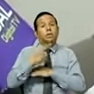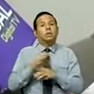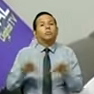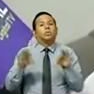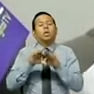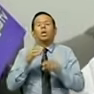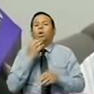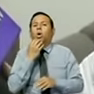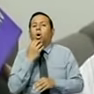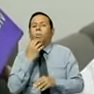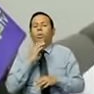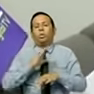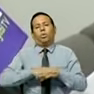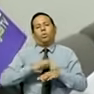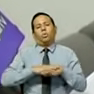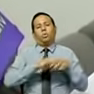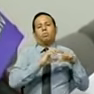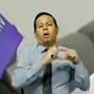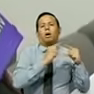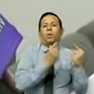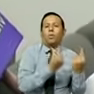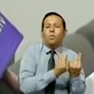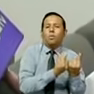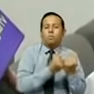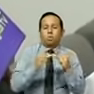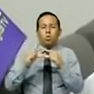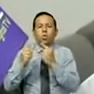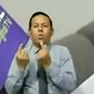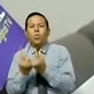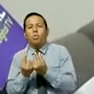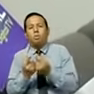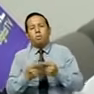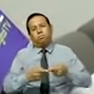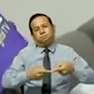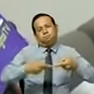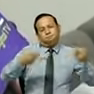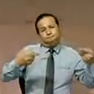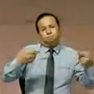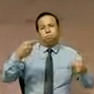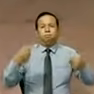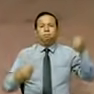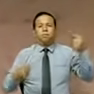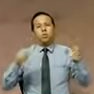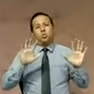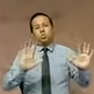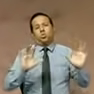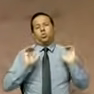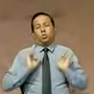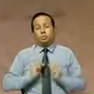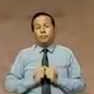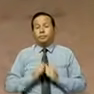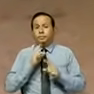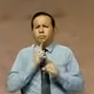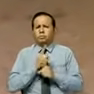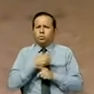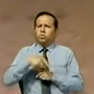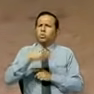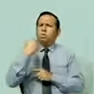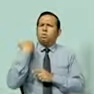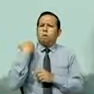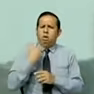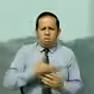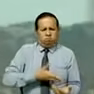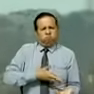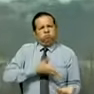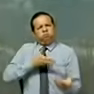responden justamente a delincuencia organizada y a algún enfrentamiento entre ellos. La utilización de armas de grueso calibre y la